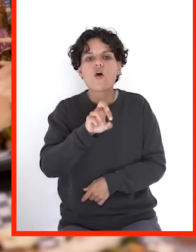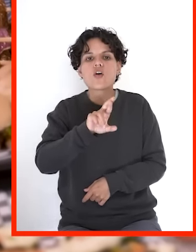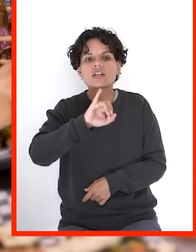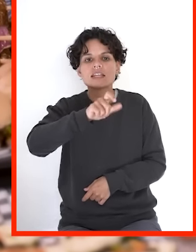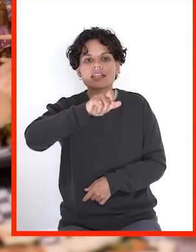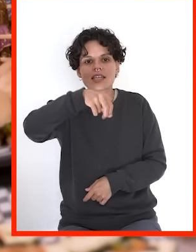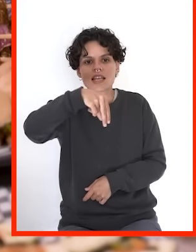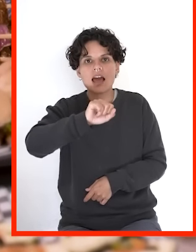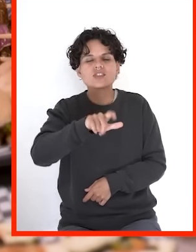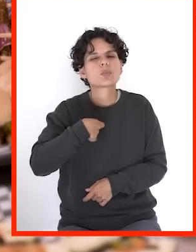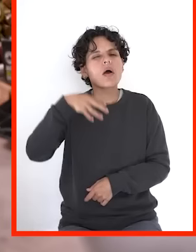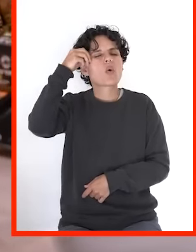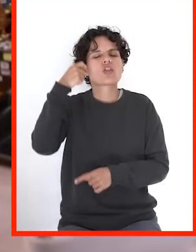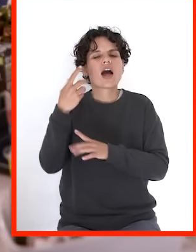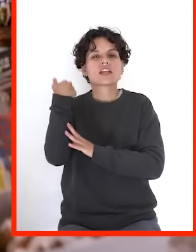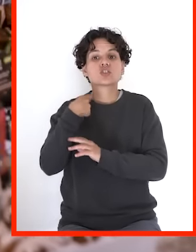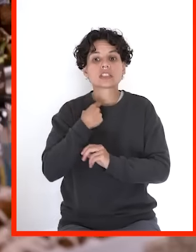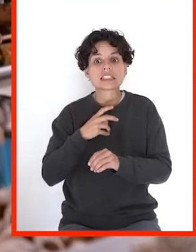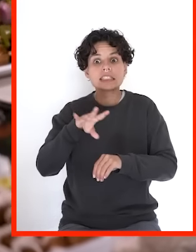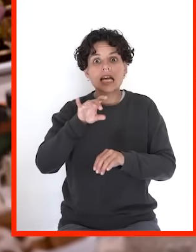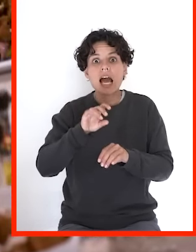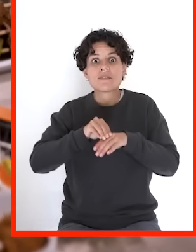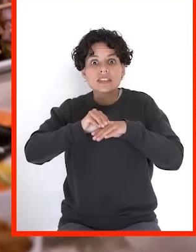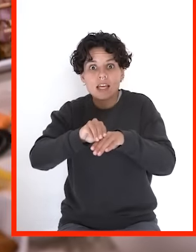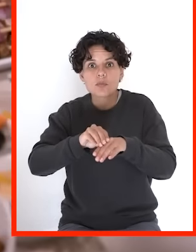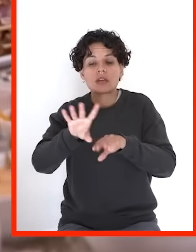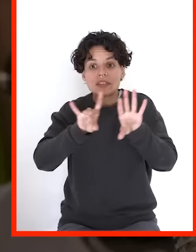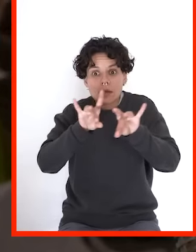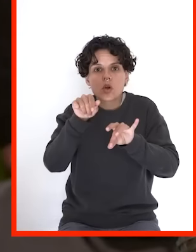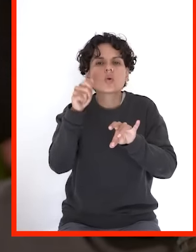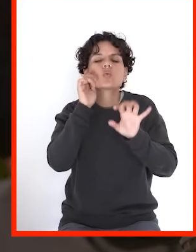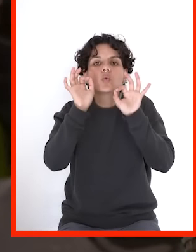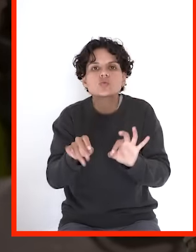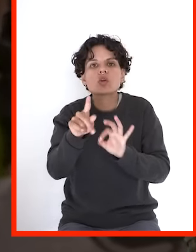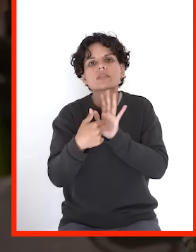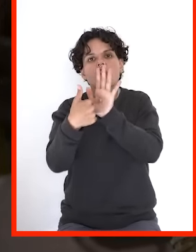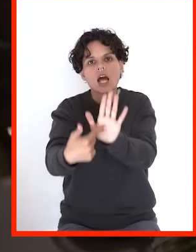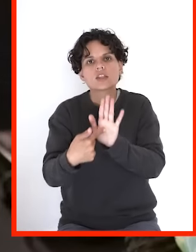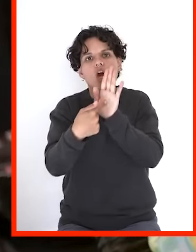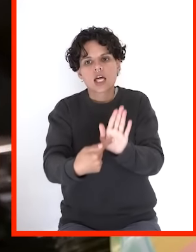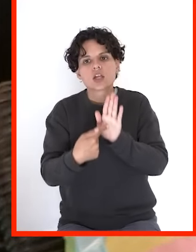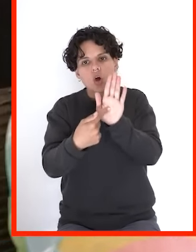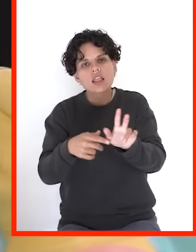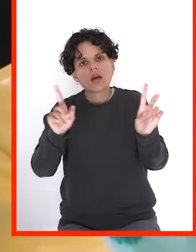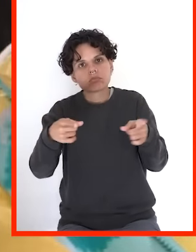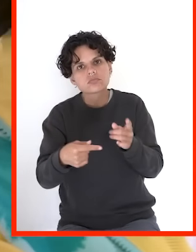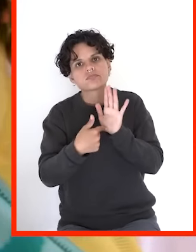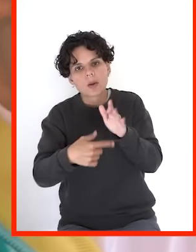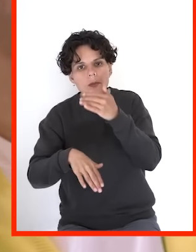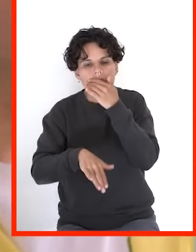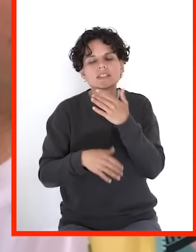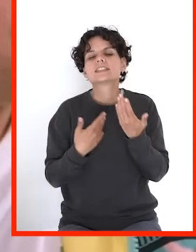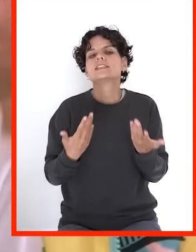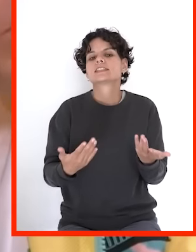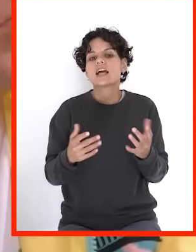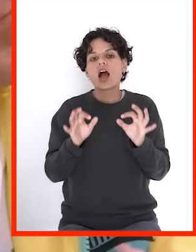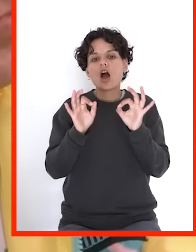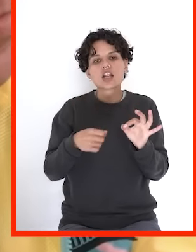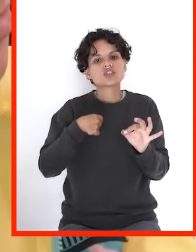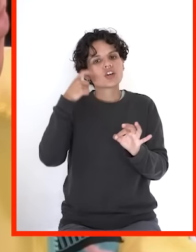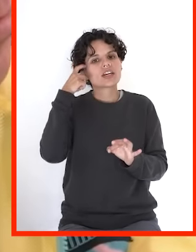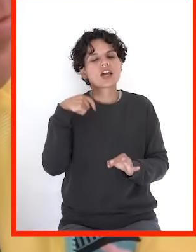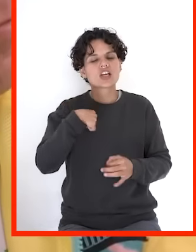tocata. Eso sí me acuerdo. Pero están contentos de estar aquí o se dieron color. No. Este era el momento de estar, que seguramente el tiempo de Dios